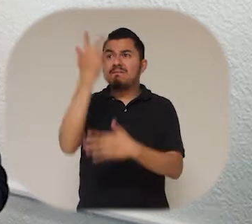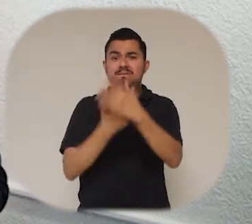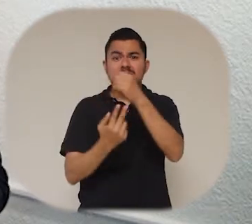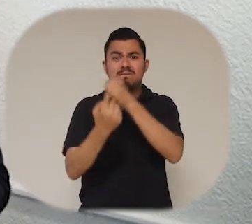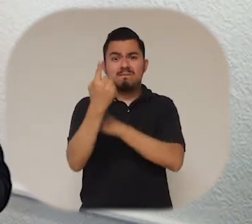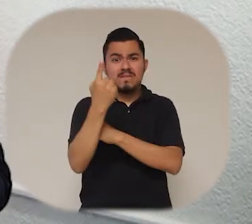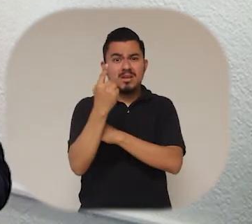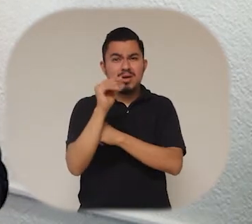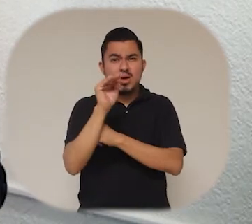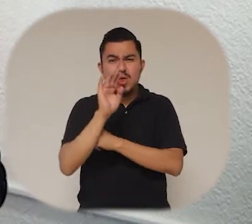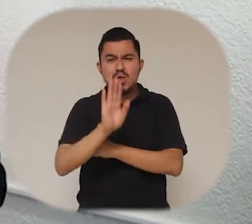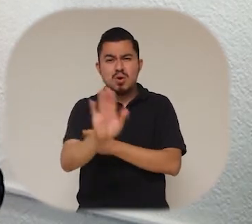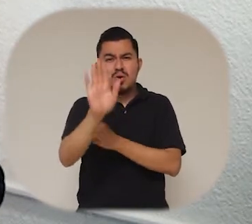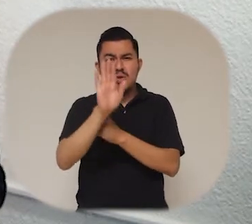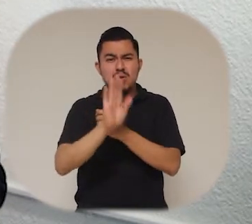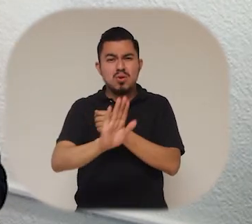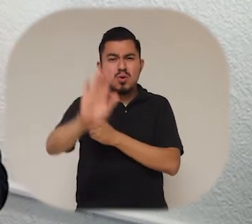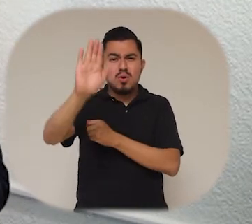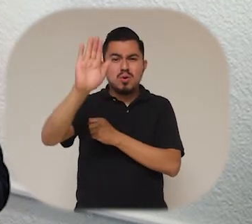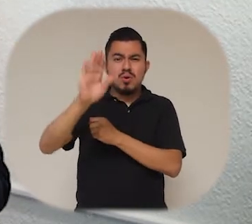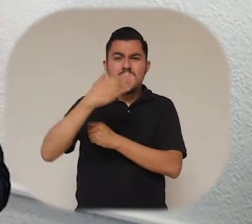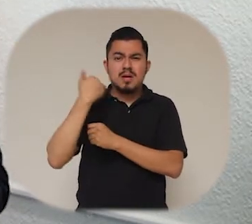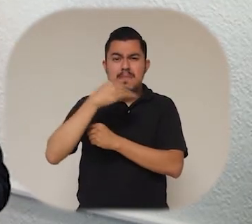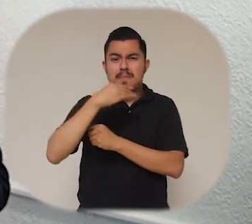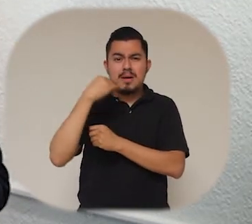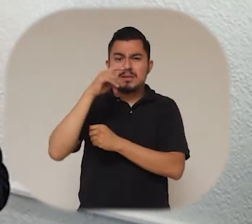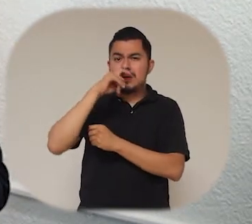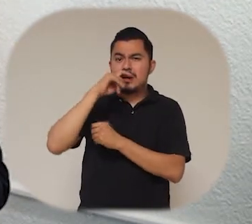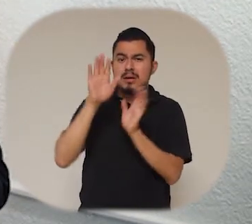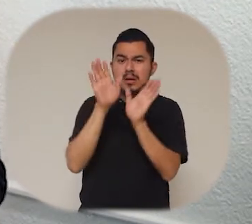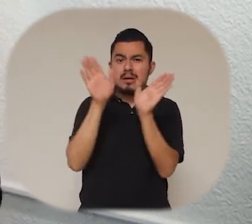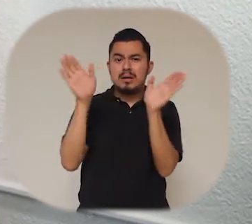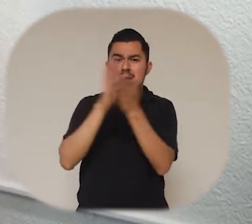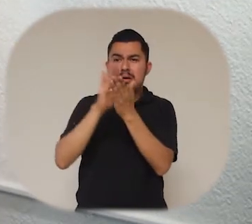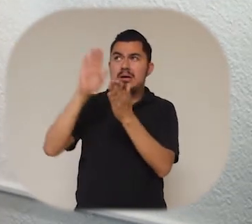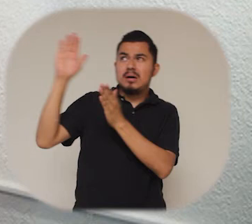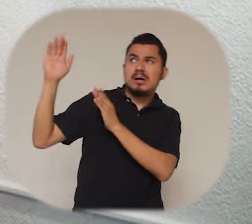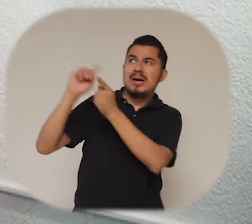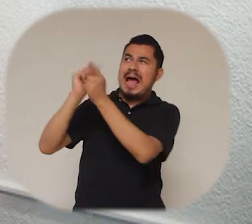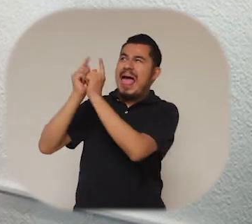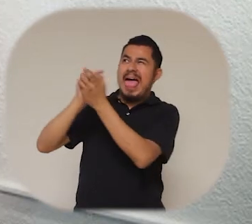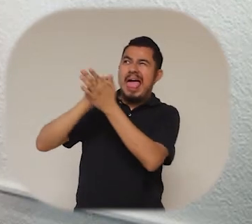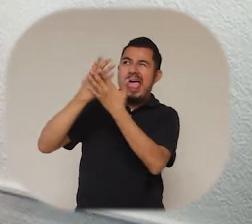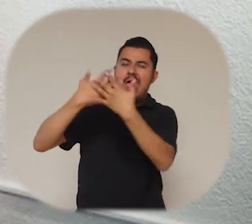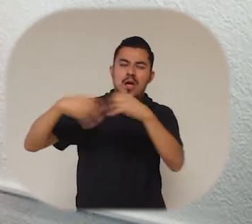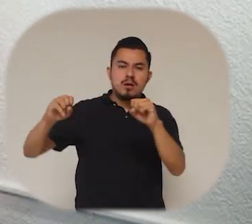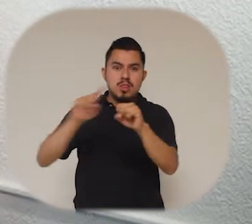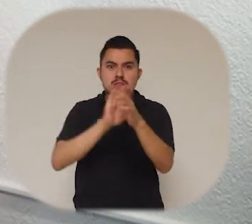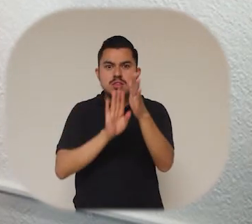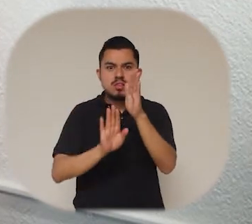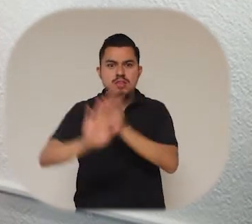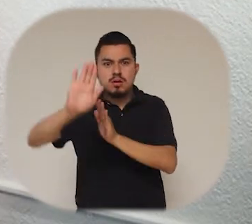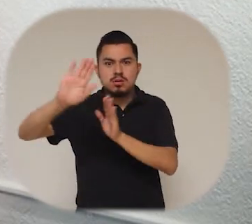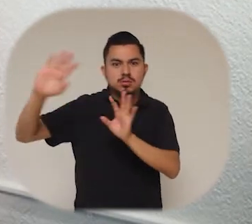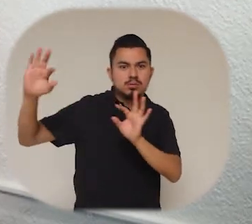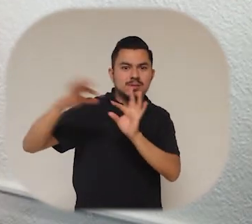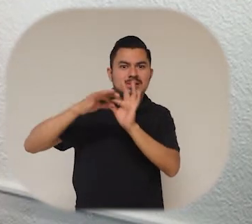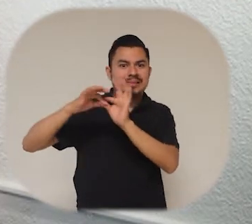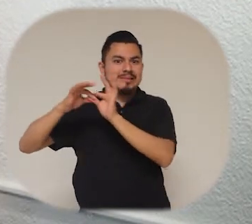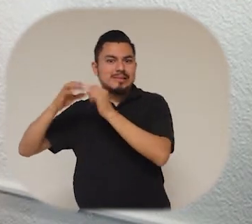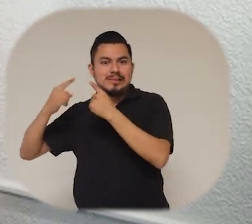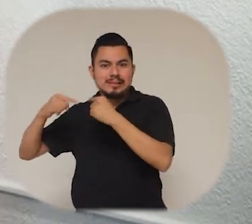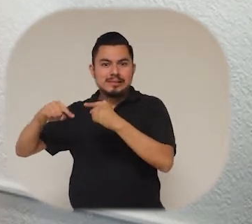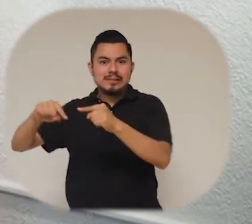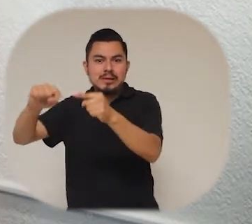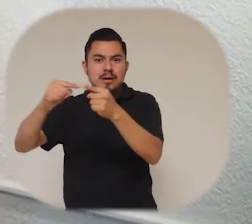ellos eternamente, pero esta relación de una vez fue algo muy